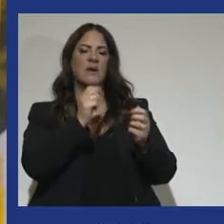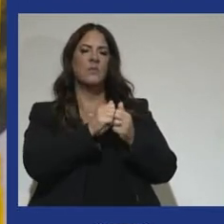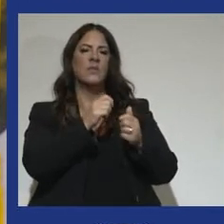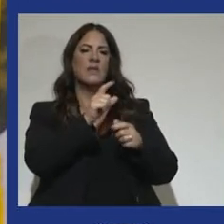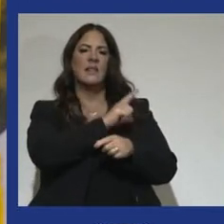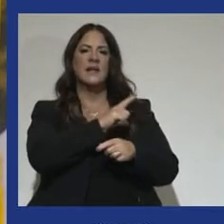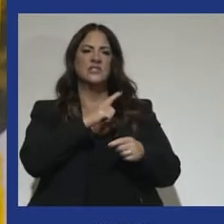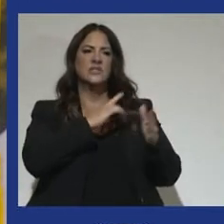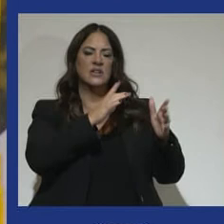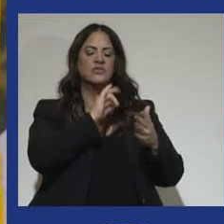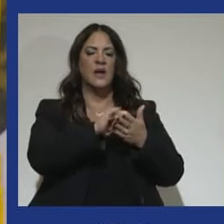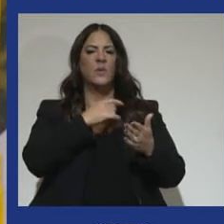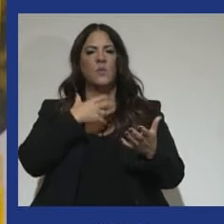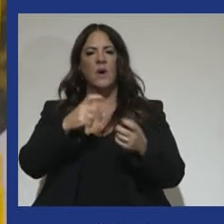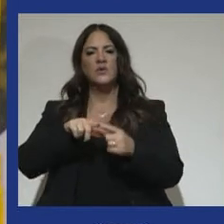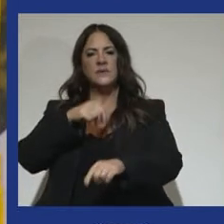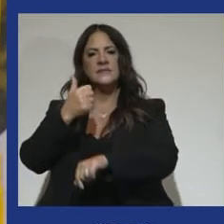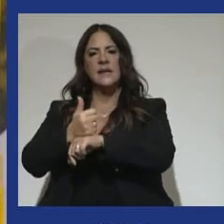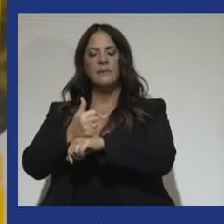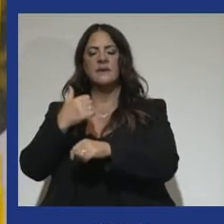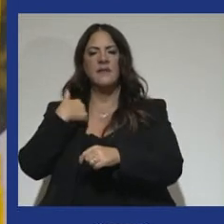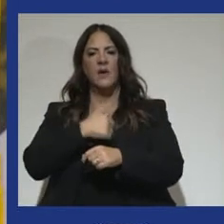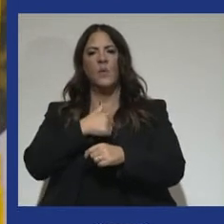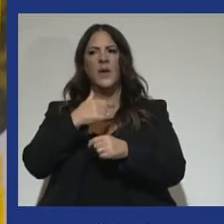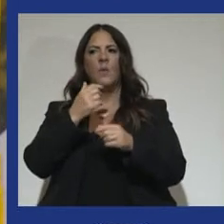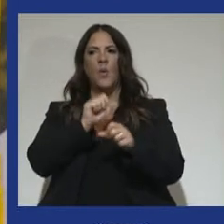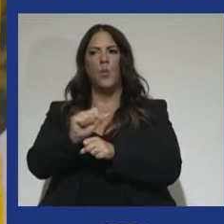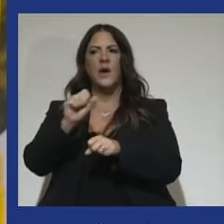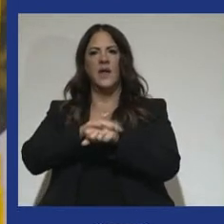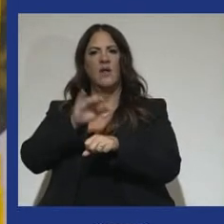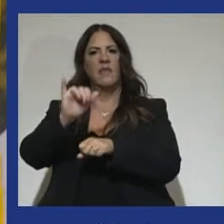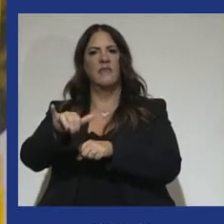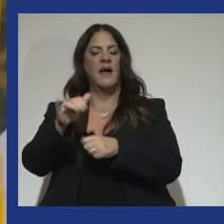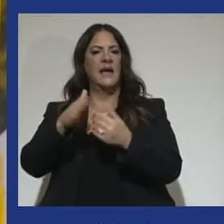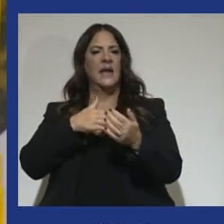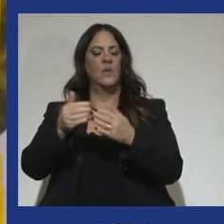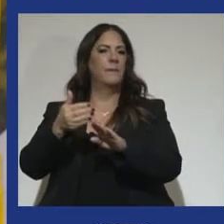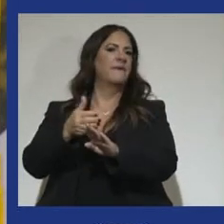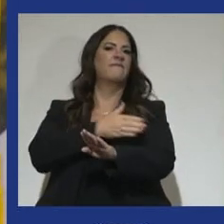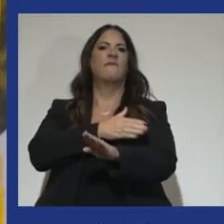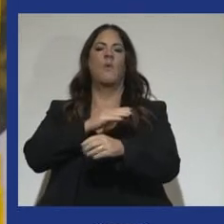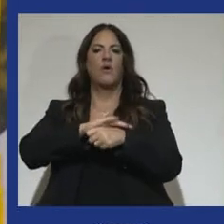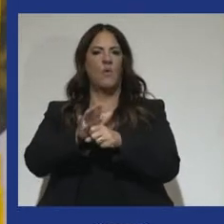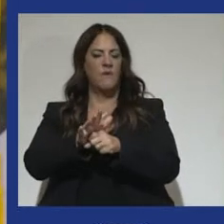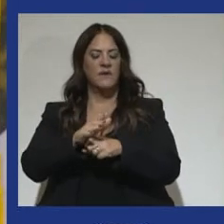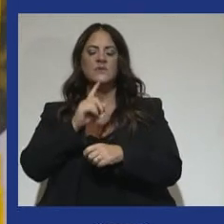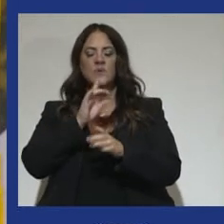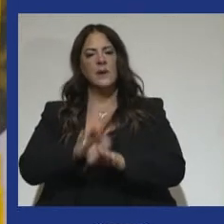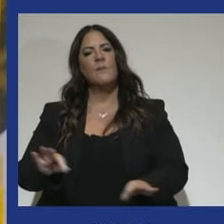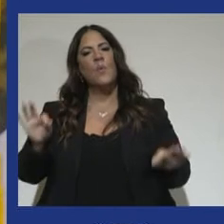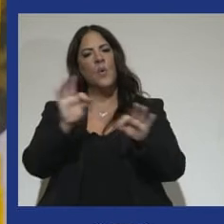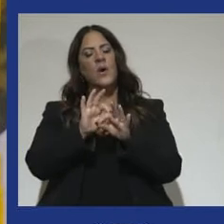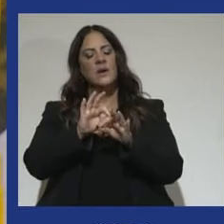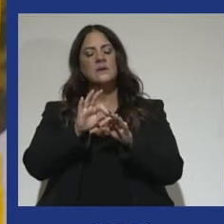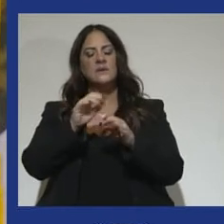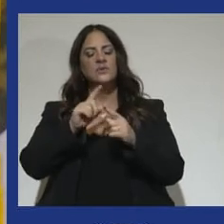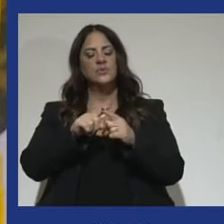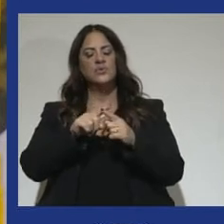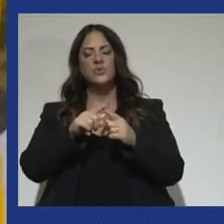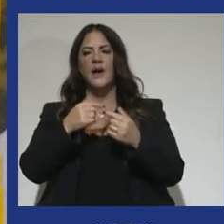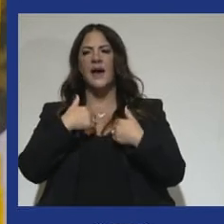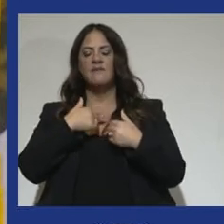legislatura para establecer esto hemos estado trabajando en esto desde antes de la pandemia importantísimo a